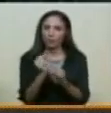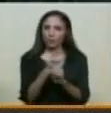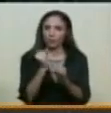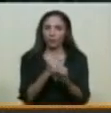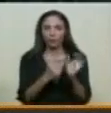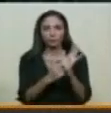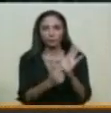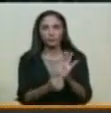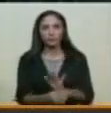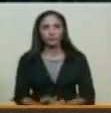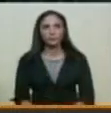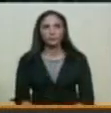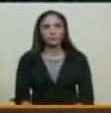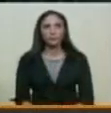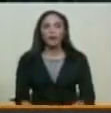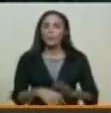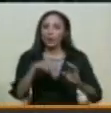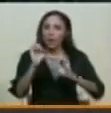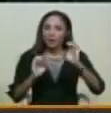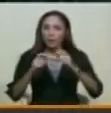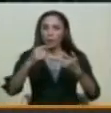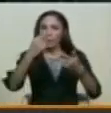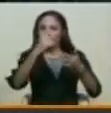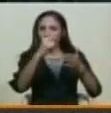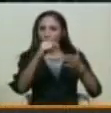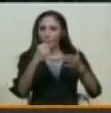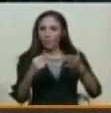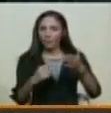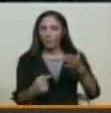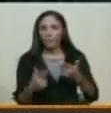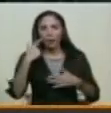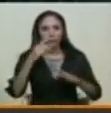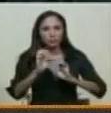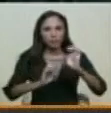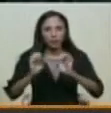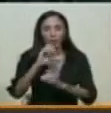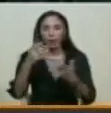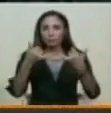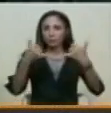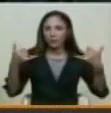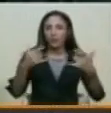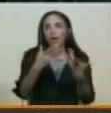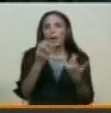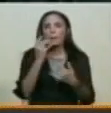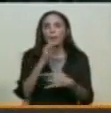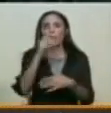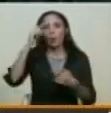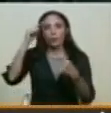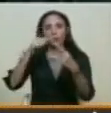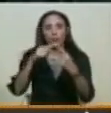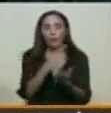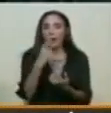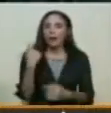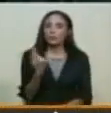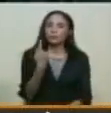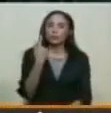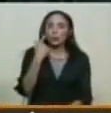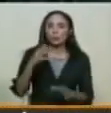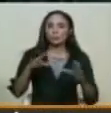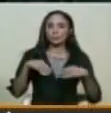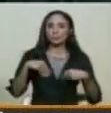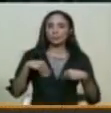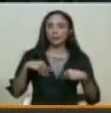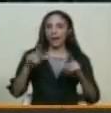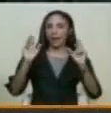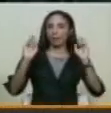consejo de ministros para evaluar punto por punto, para aterrizar en las líneas estratégicas. No quedarnos solamente en el